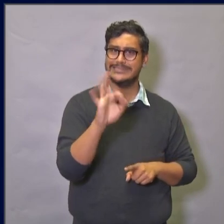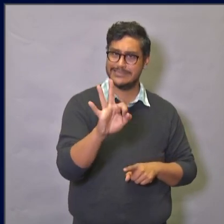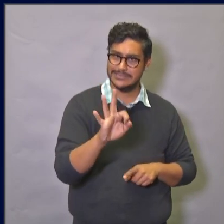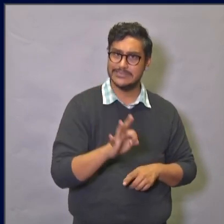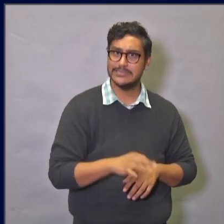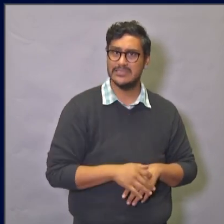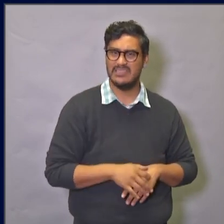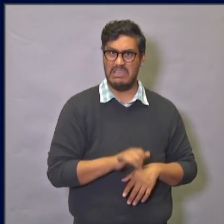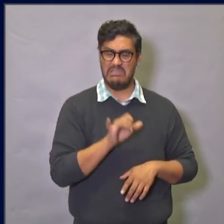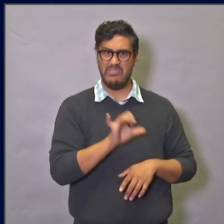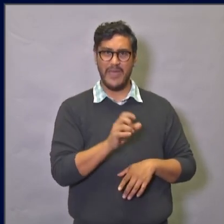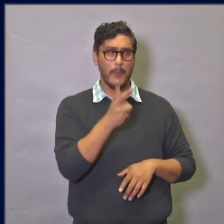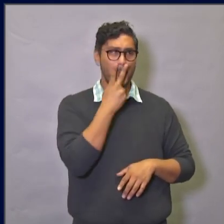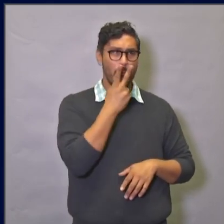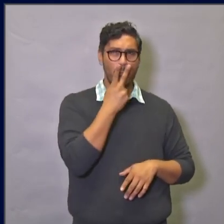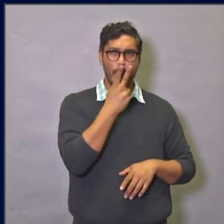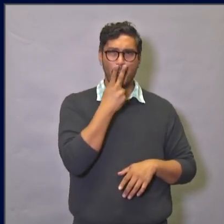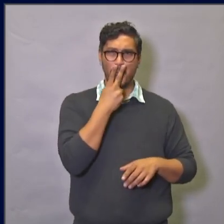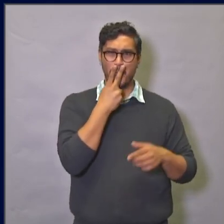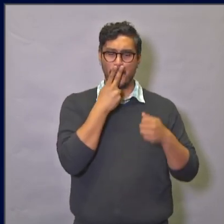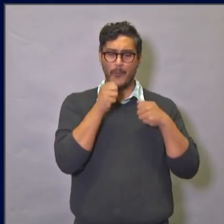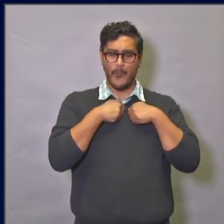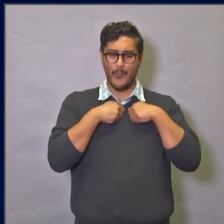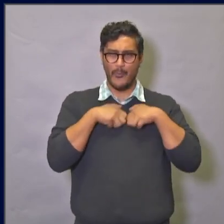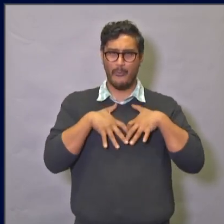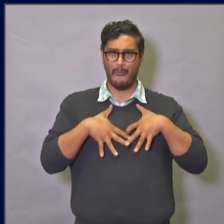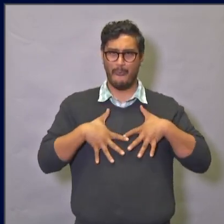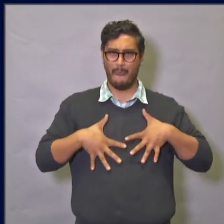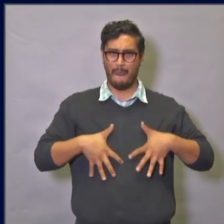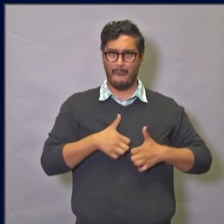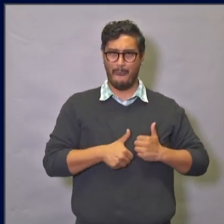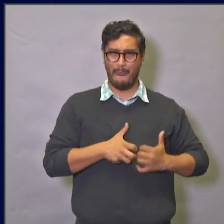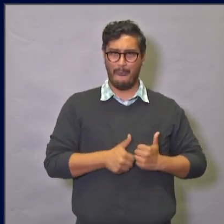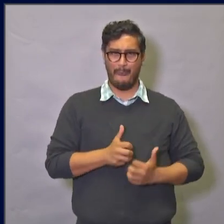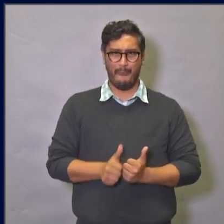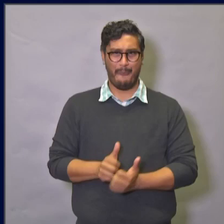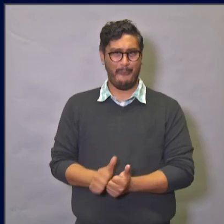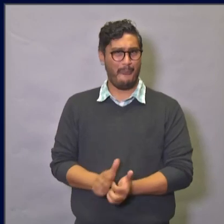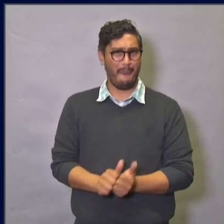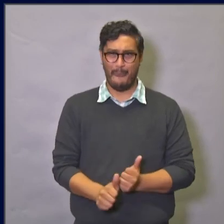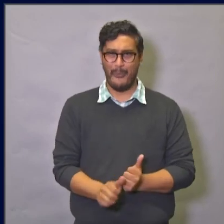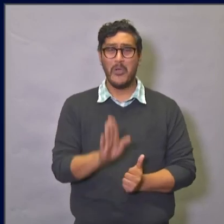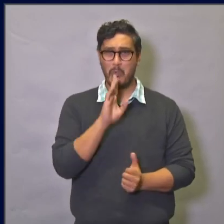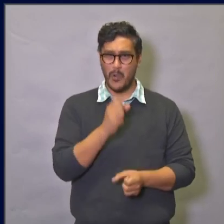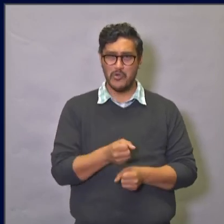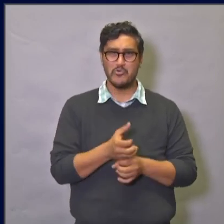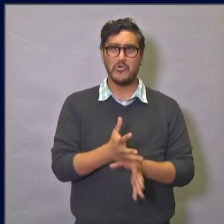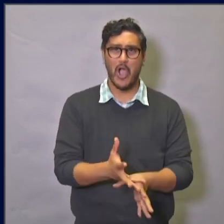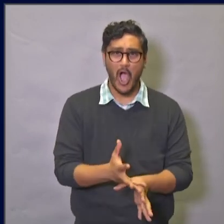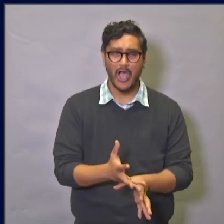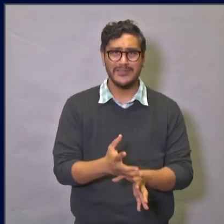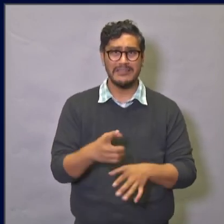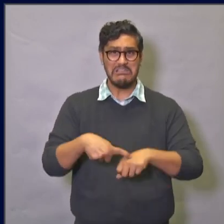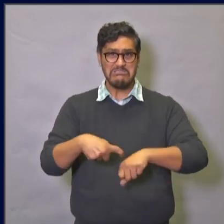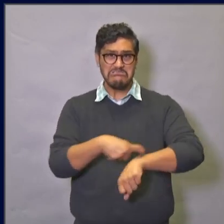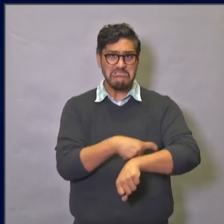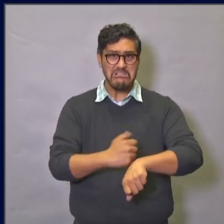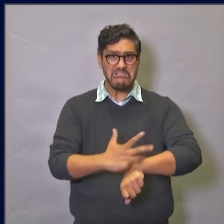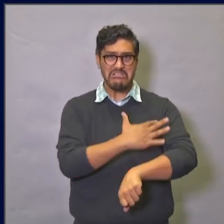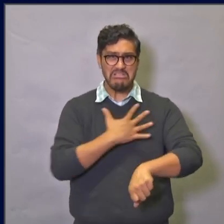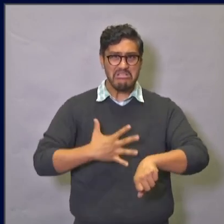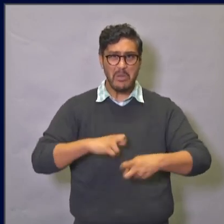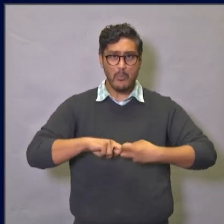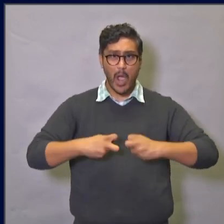El fumar daña todos los sistemas del cuerpo y causa tanto enfermedad cardiovascular como enfermedad